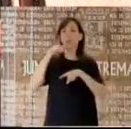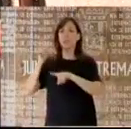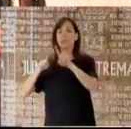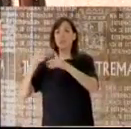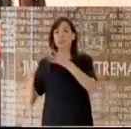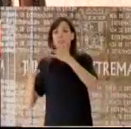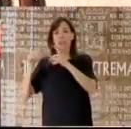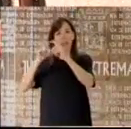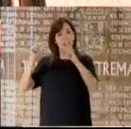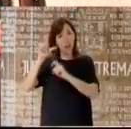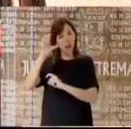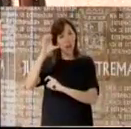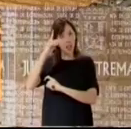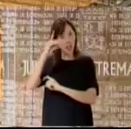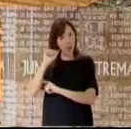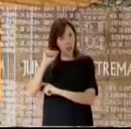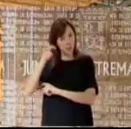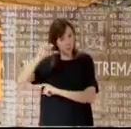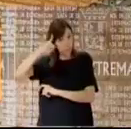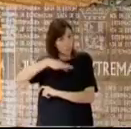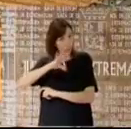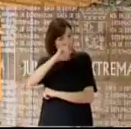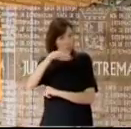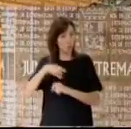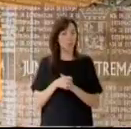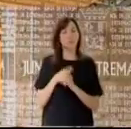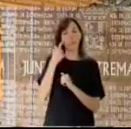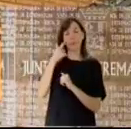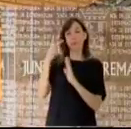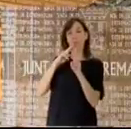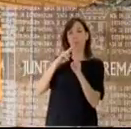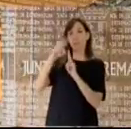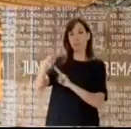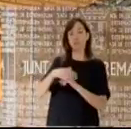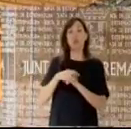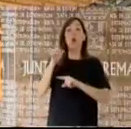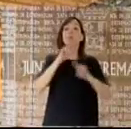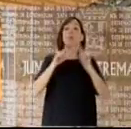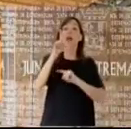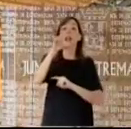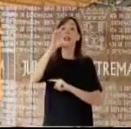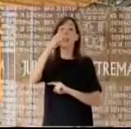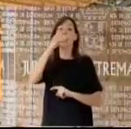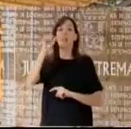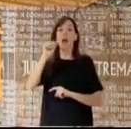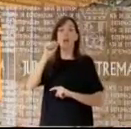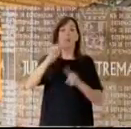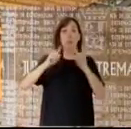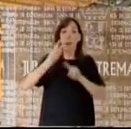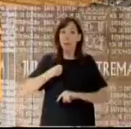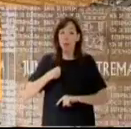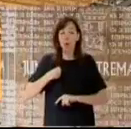beneficiarse de esta posibilidad. Mira, te respondo. Ese no es el problema de Leda. Leda tendrá otros